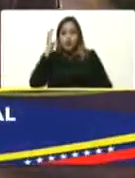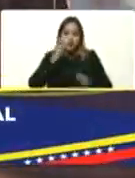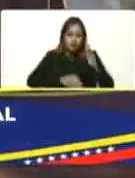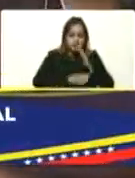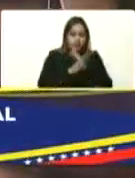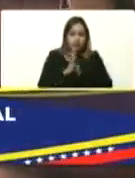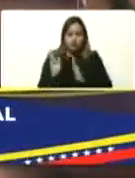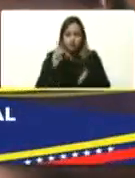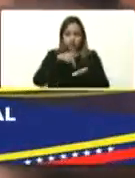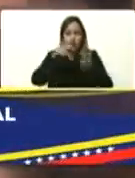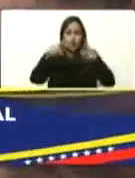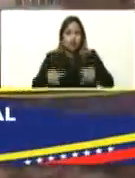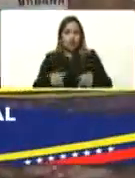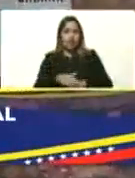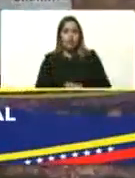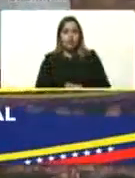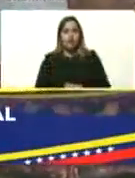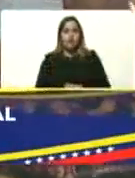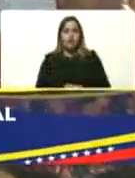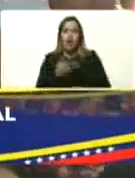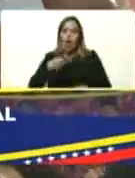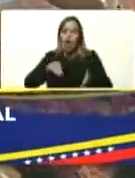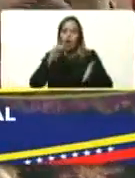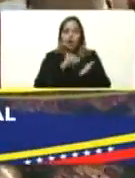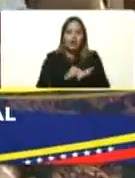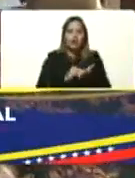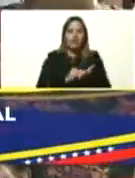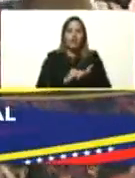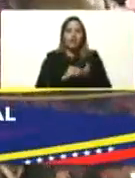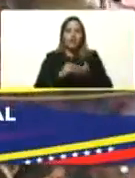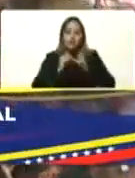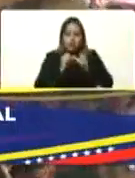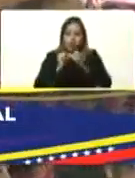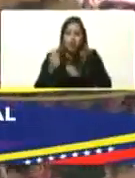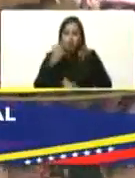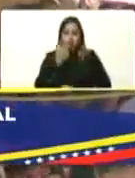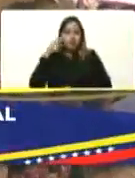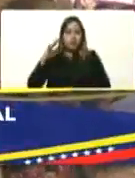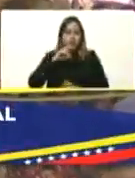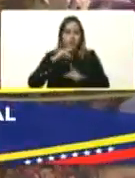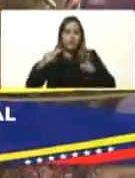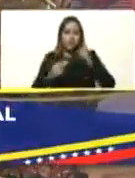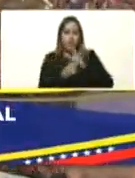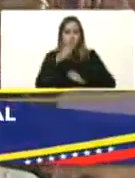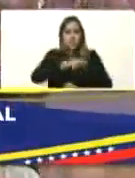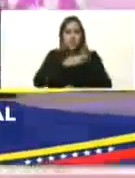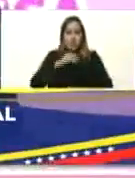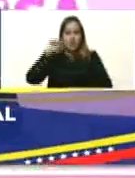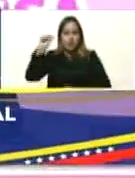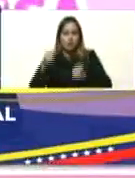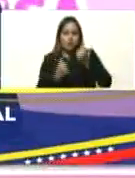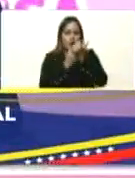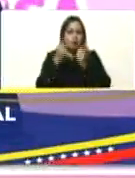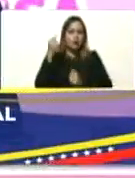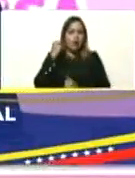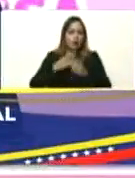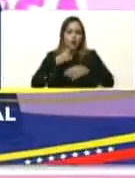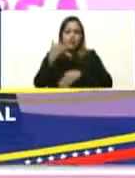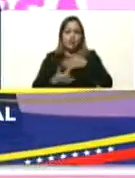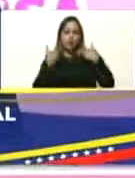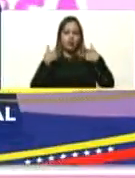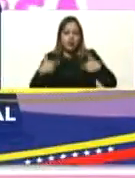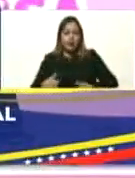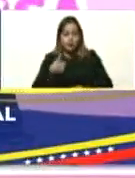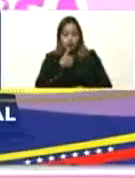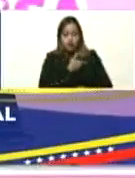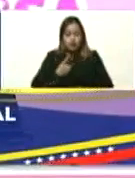hoy para ratificar su posición, nuestra visión del socialismo feminista como proyecto humanista, presidente. Y yo quería